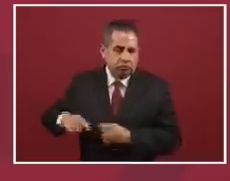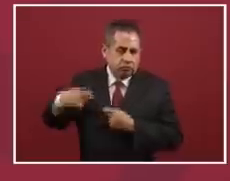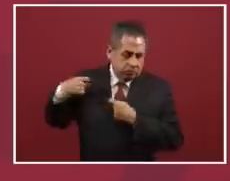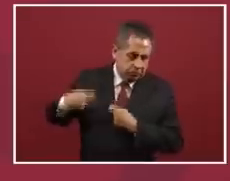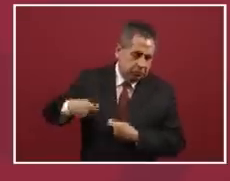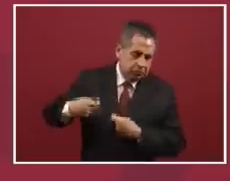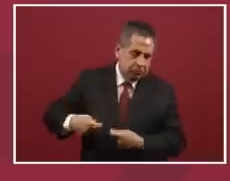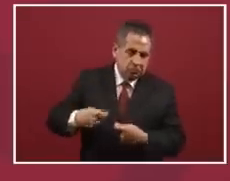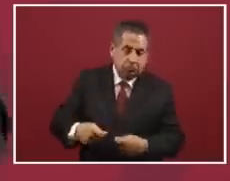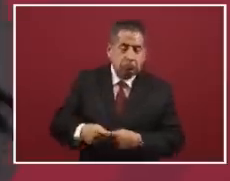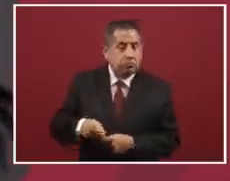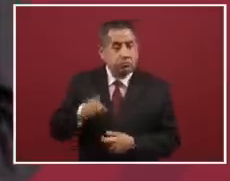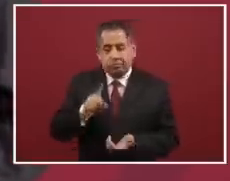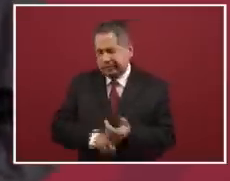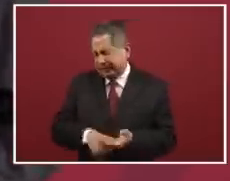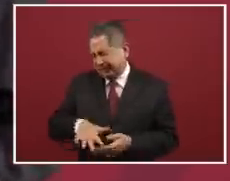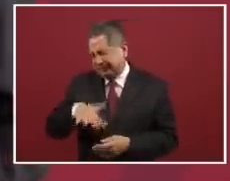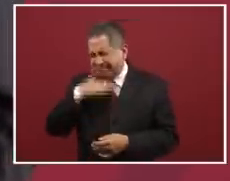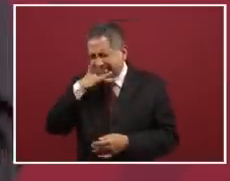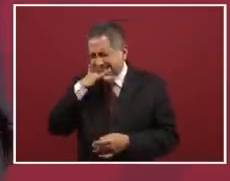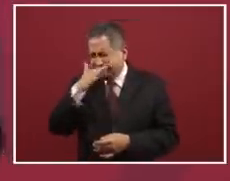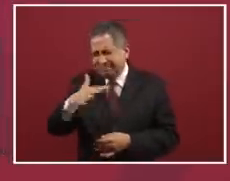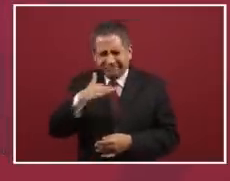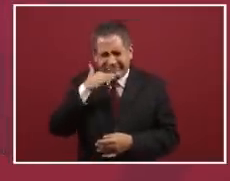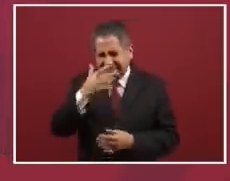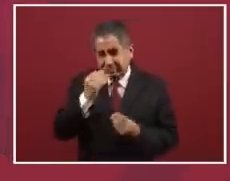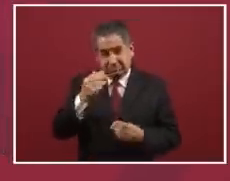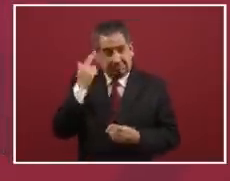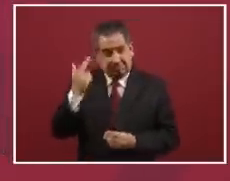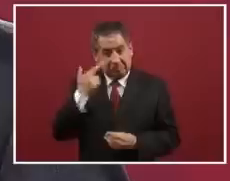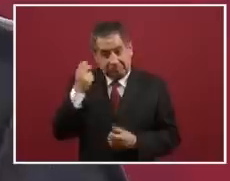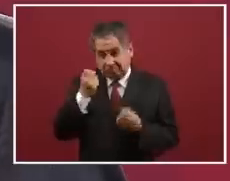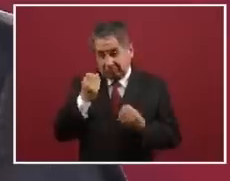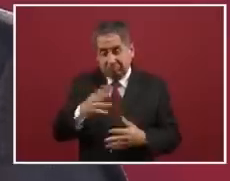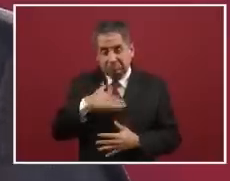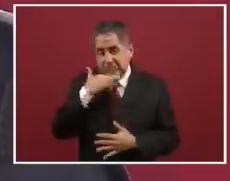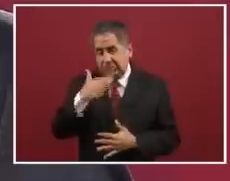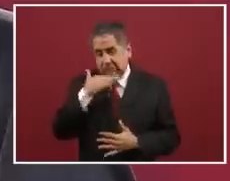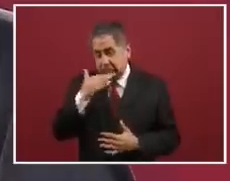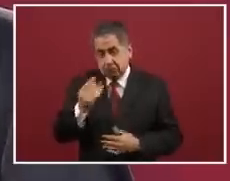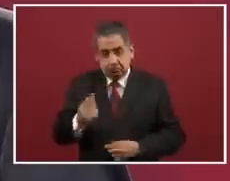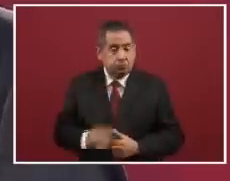predominaba, imperaba la corrupción, y tenemos